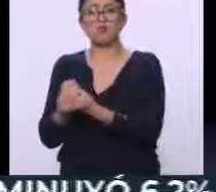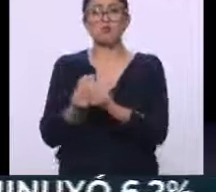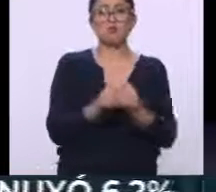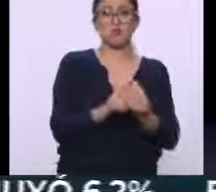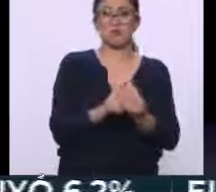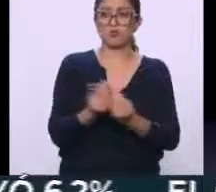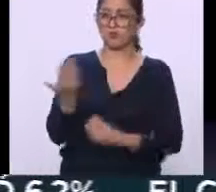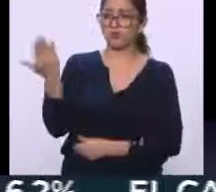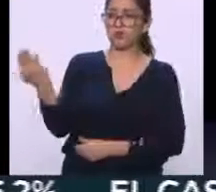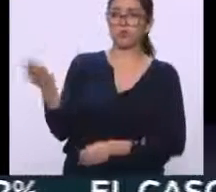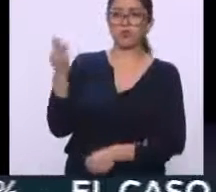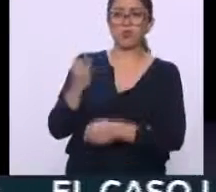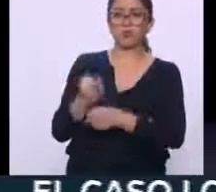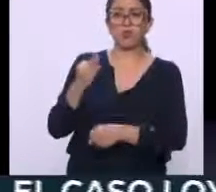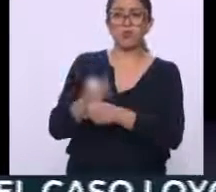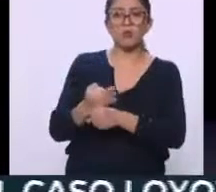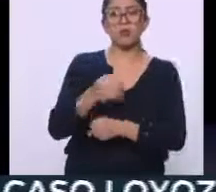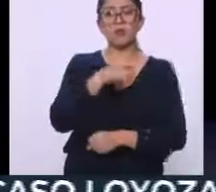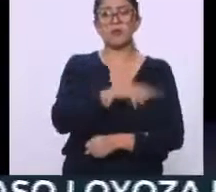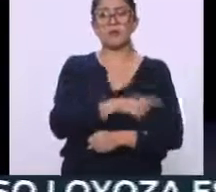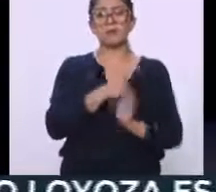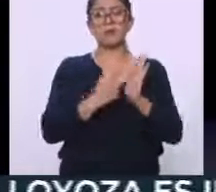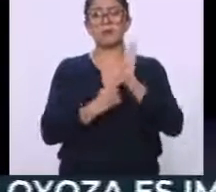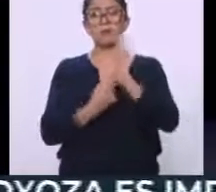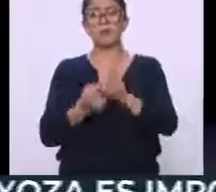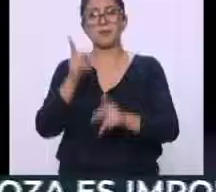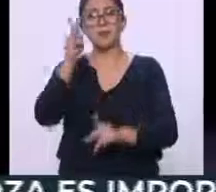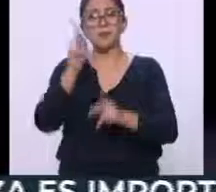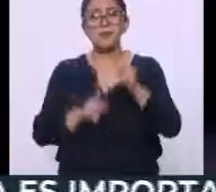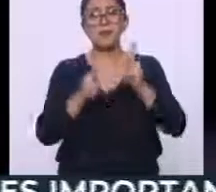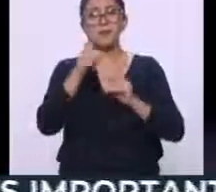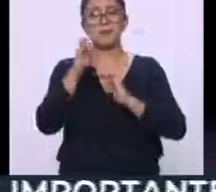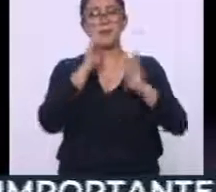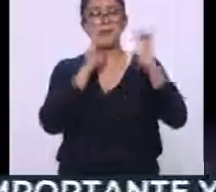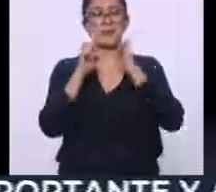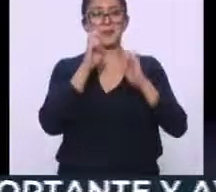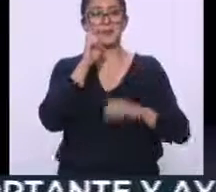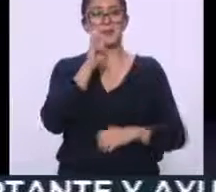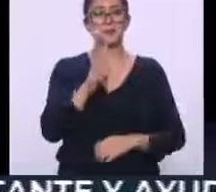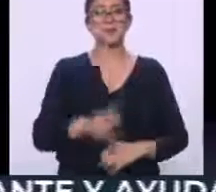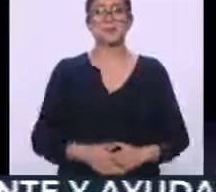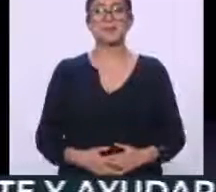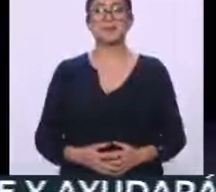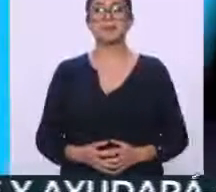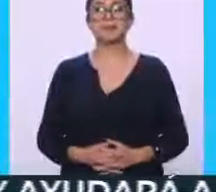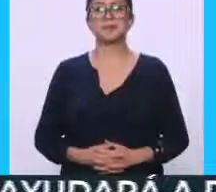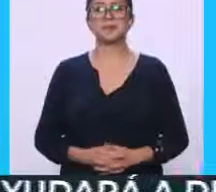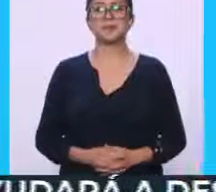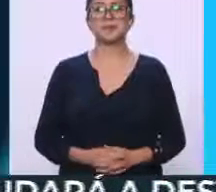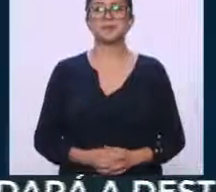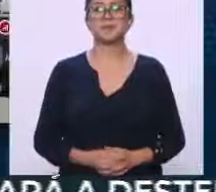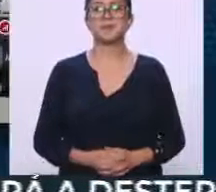presentaste, ¿nos traes un pedacito de la entrevista? Sí, claro, por favor, Sí. vamos a verlo.